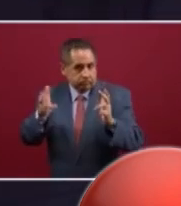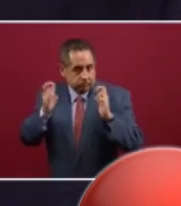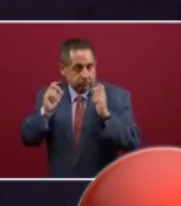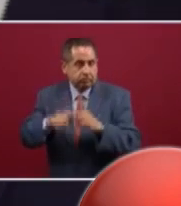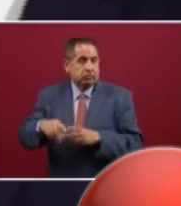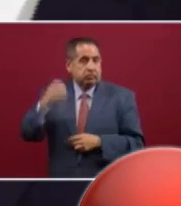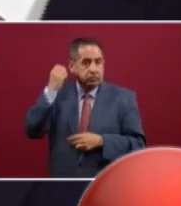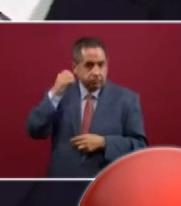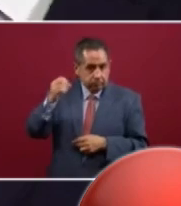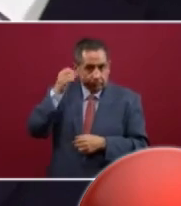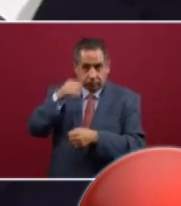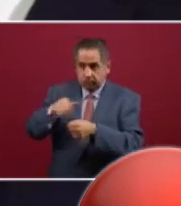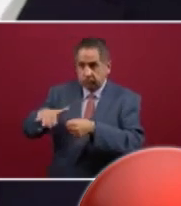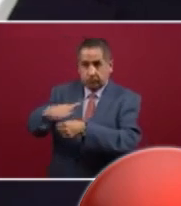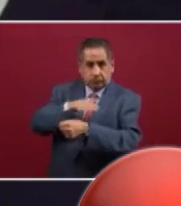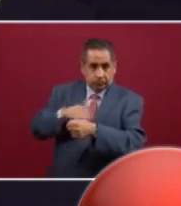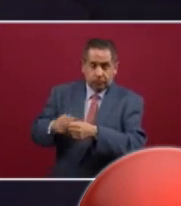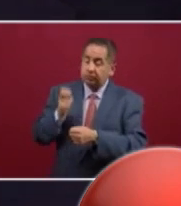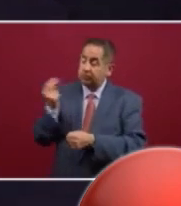en el Istmo.